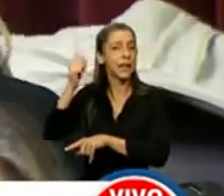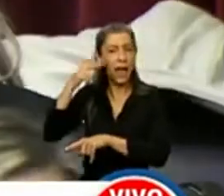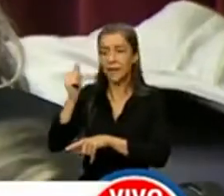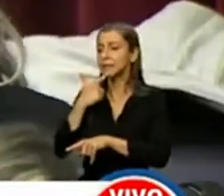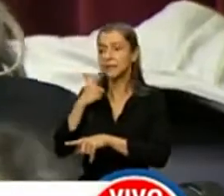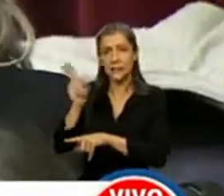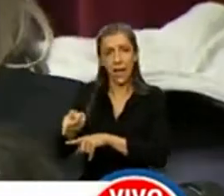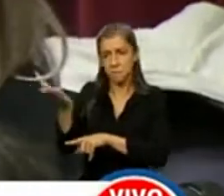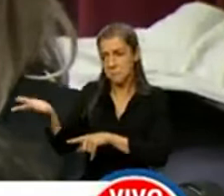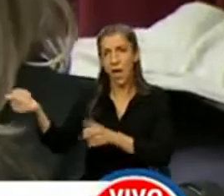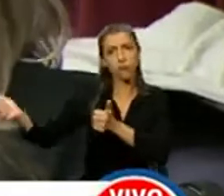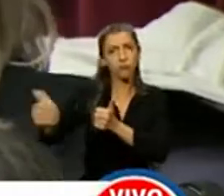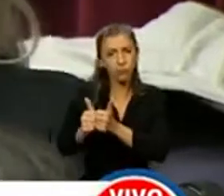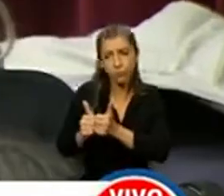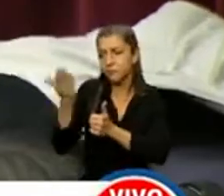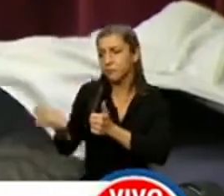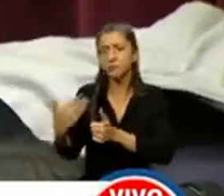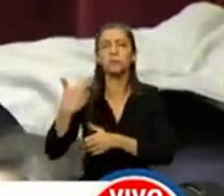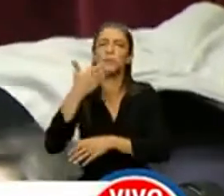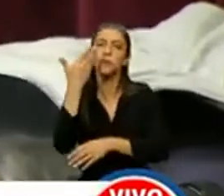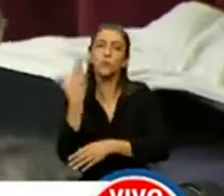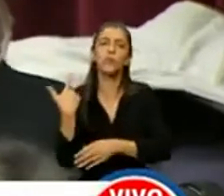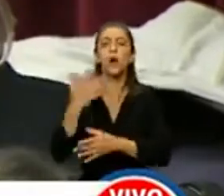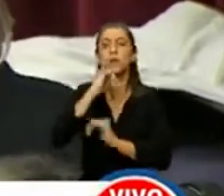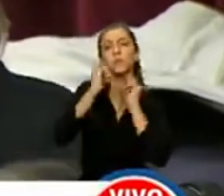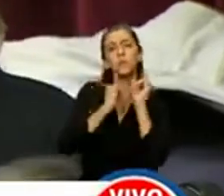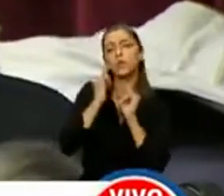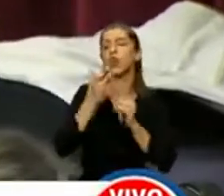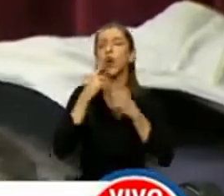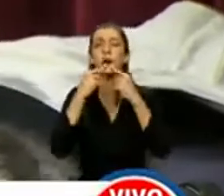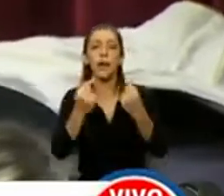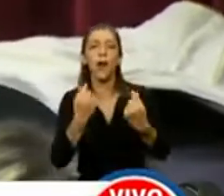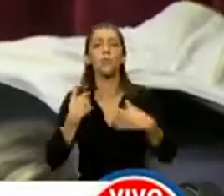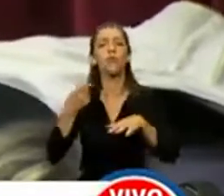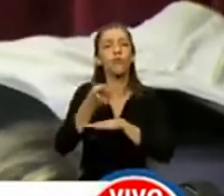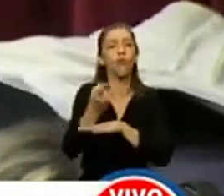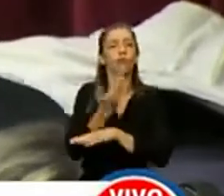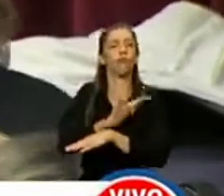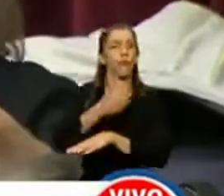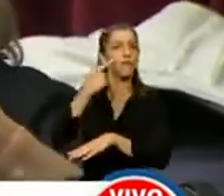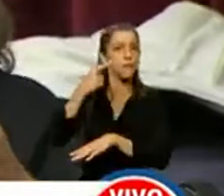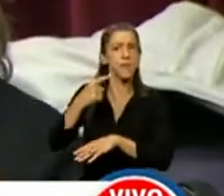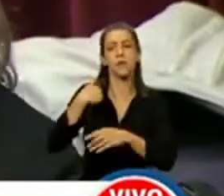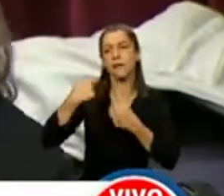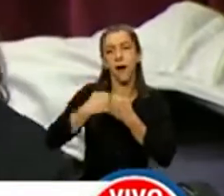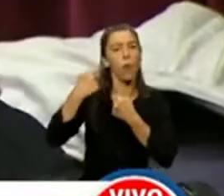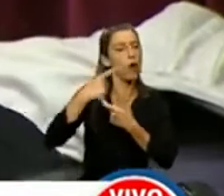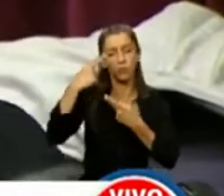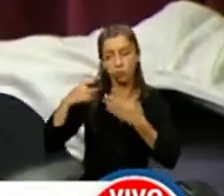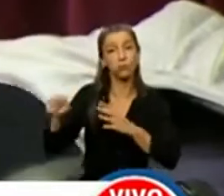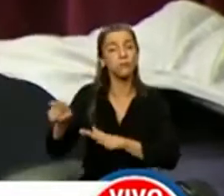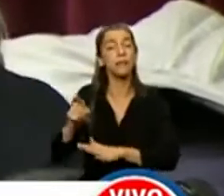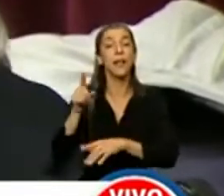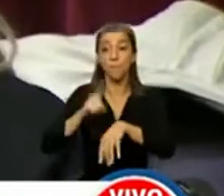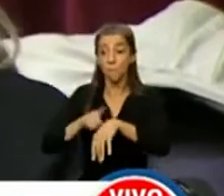nos brindó sus palabras acompañando el reclamo contra el ajuste, contra el pacto con el Fondo Monetario. En ese contexto, el